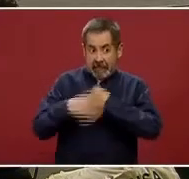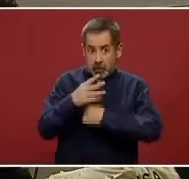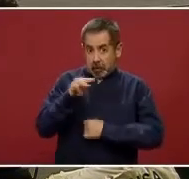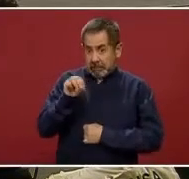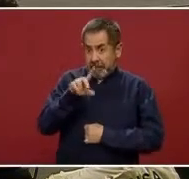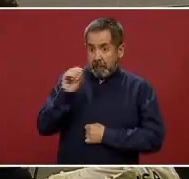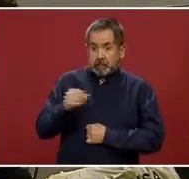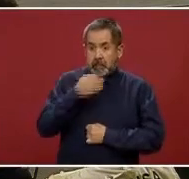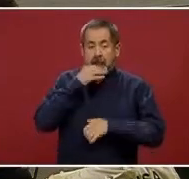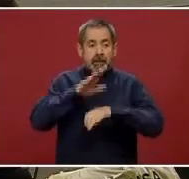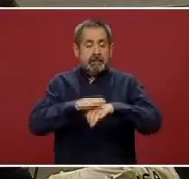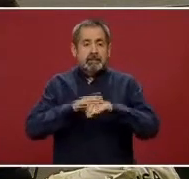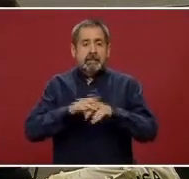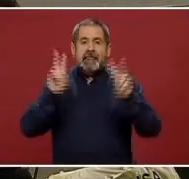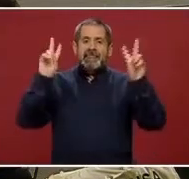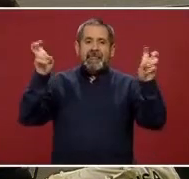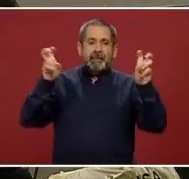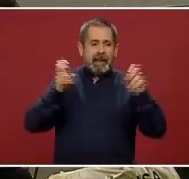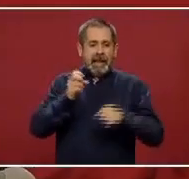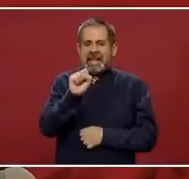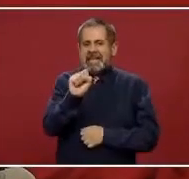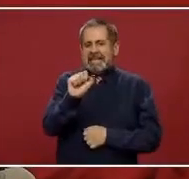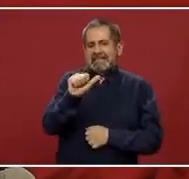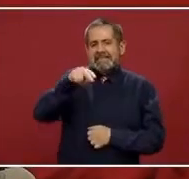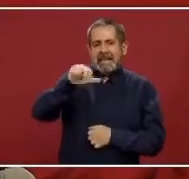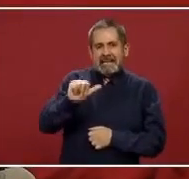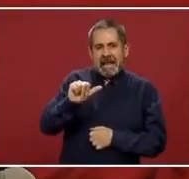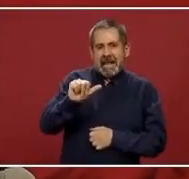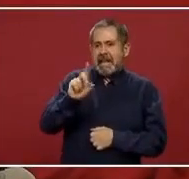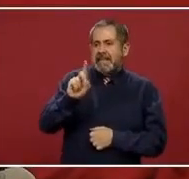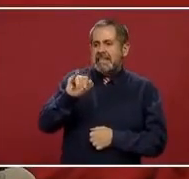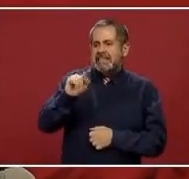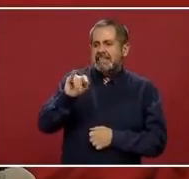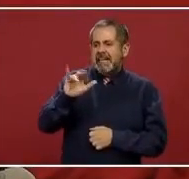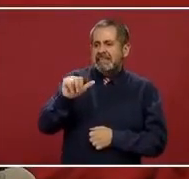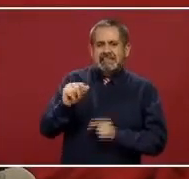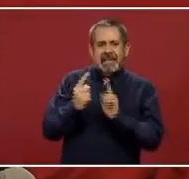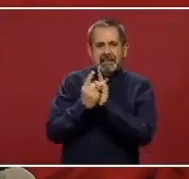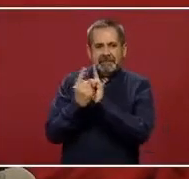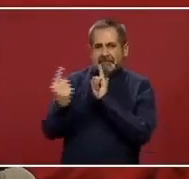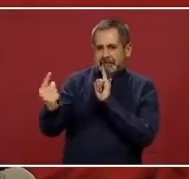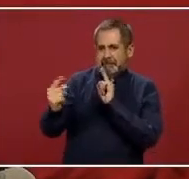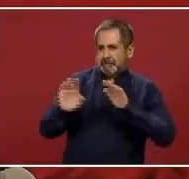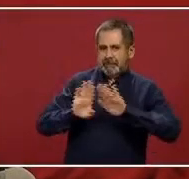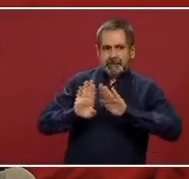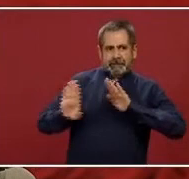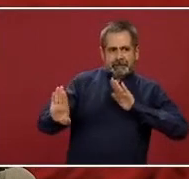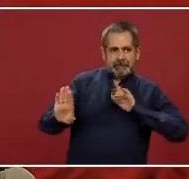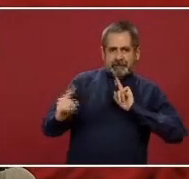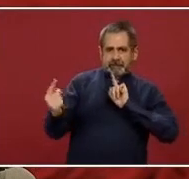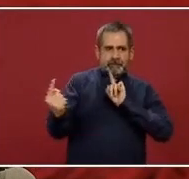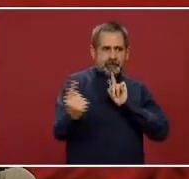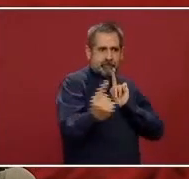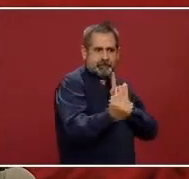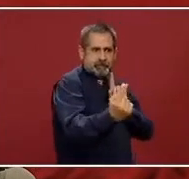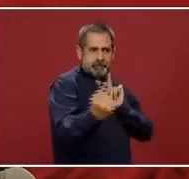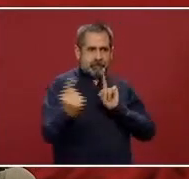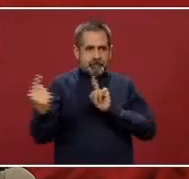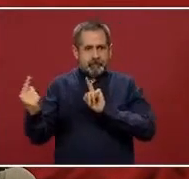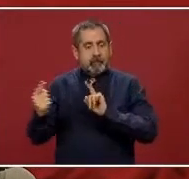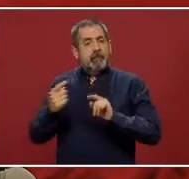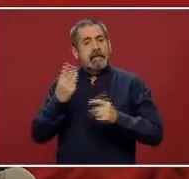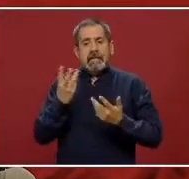de Sana Distancia, que son un paquete de medidas, 3 de ellas de